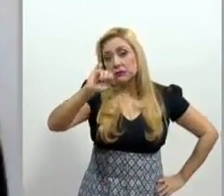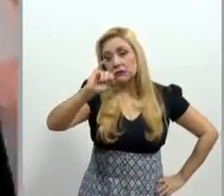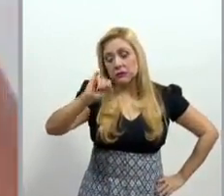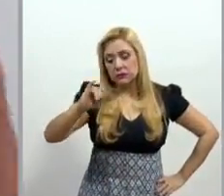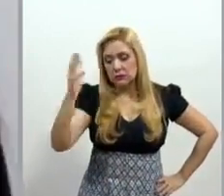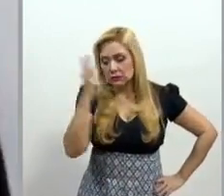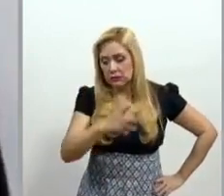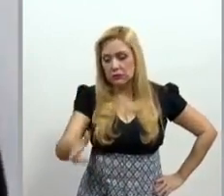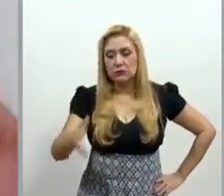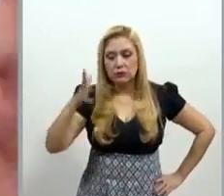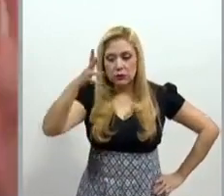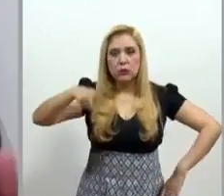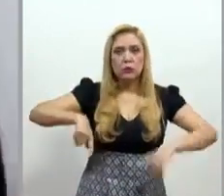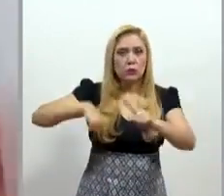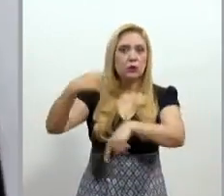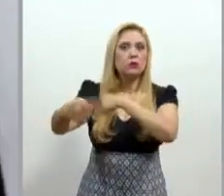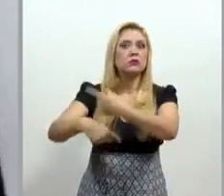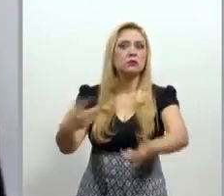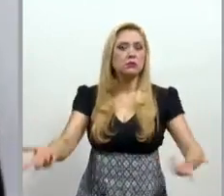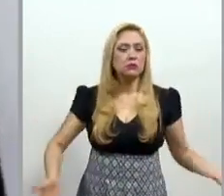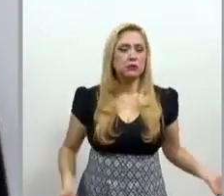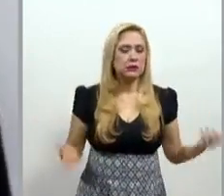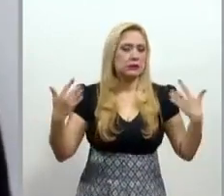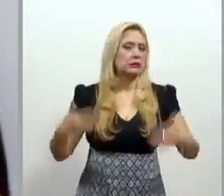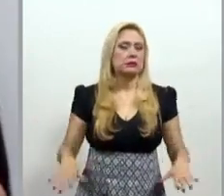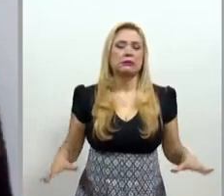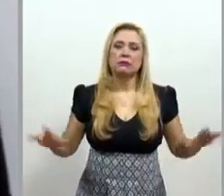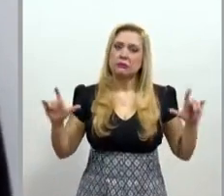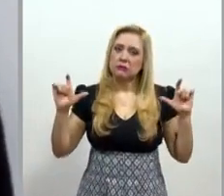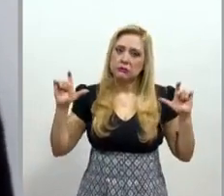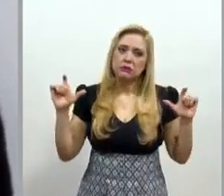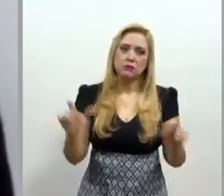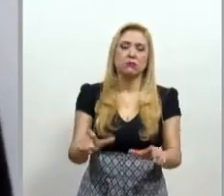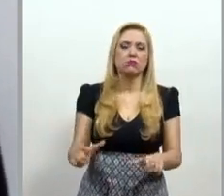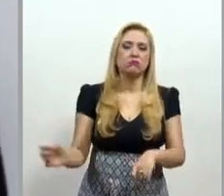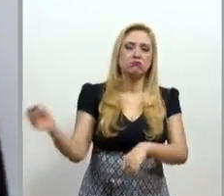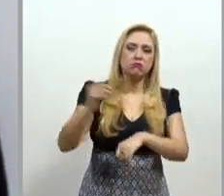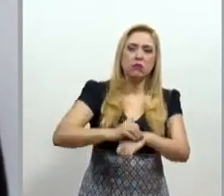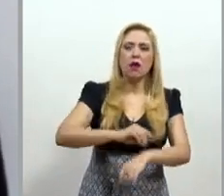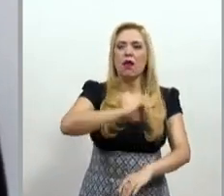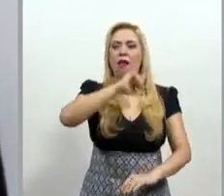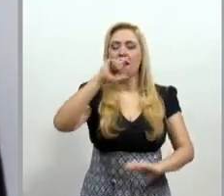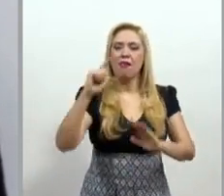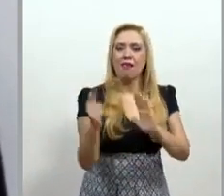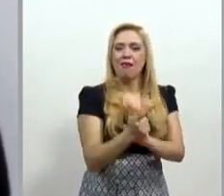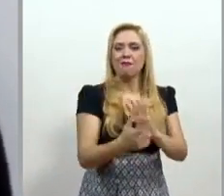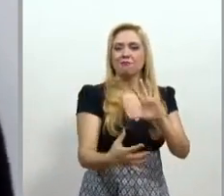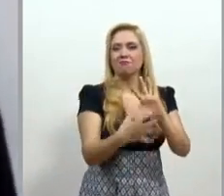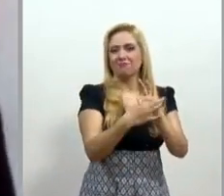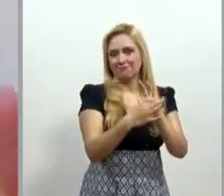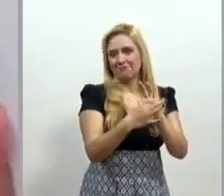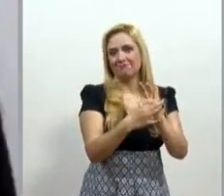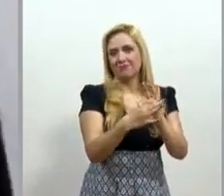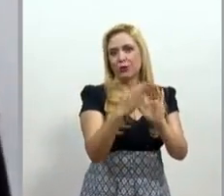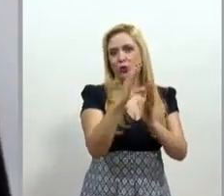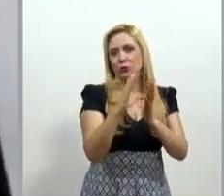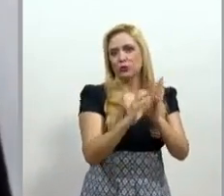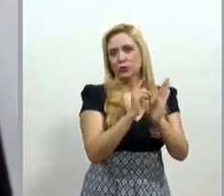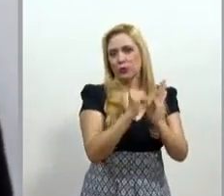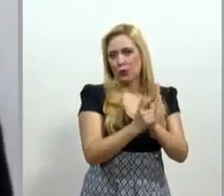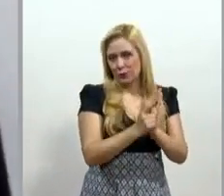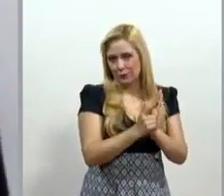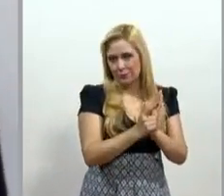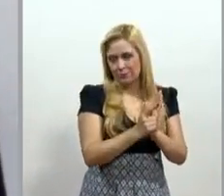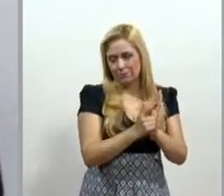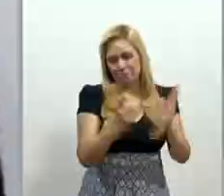empezando porque pues estos fallos son relativamente recientes, a incorporar argumentos de esta índole a la hora de